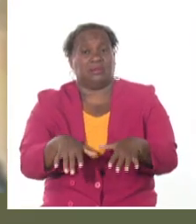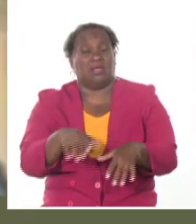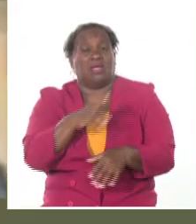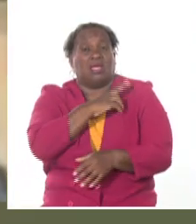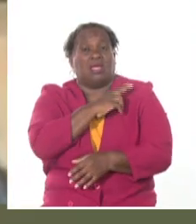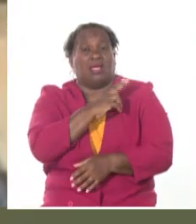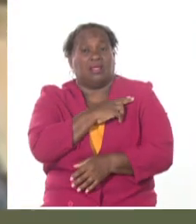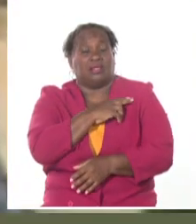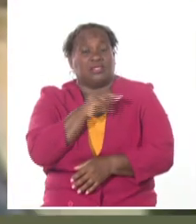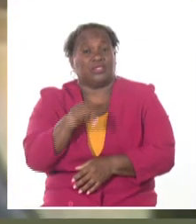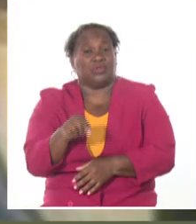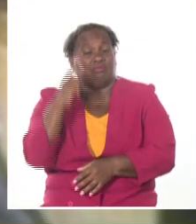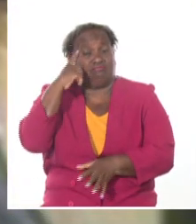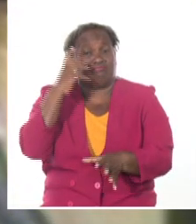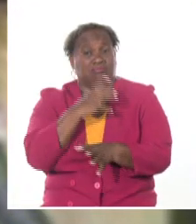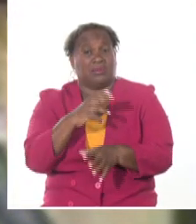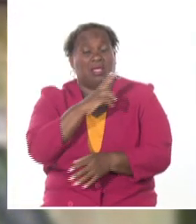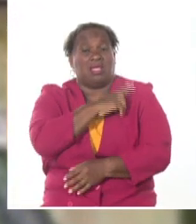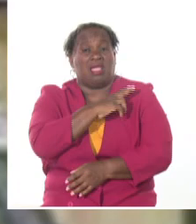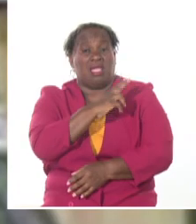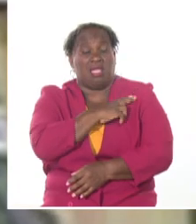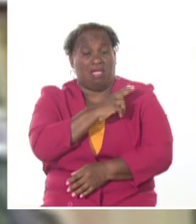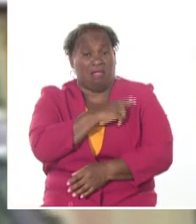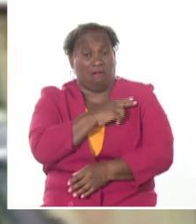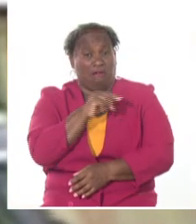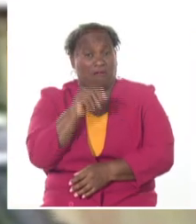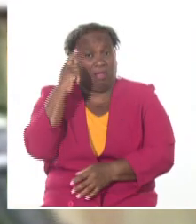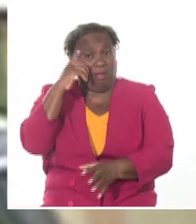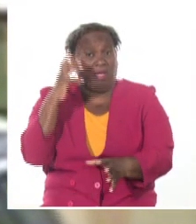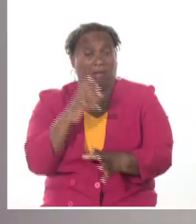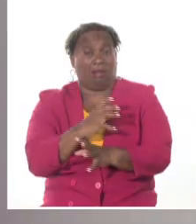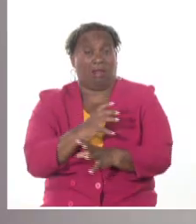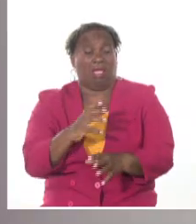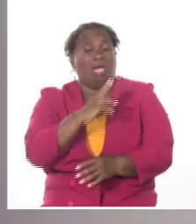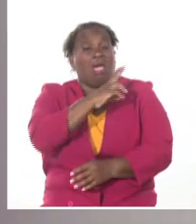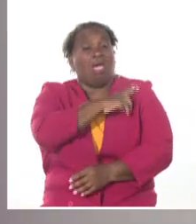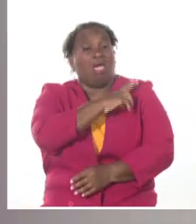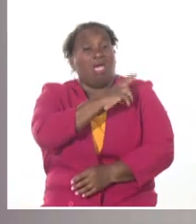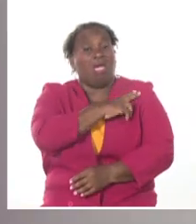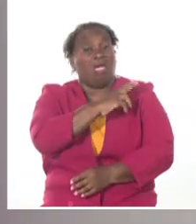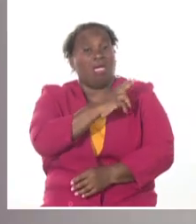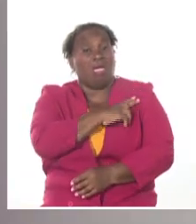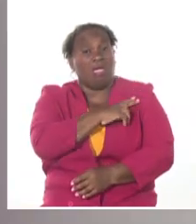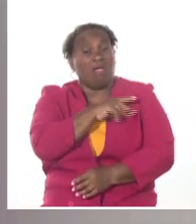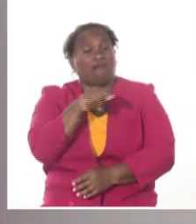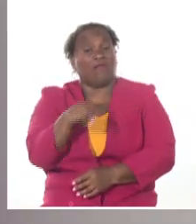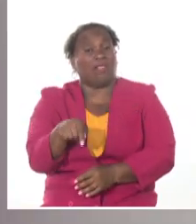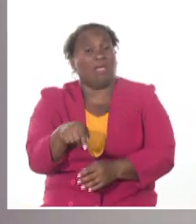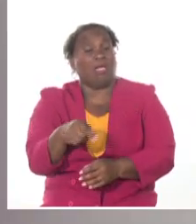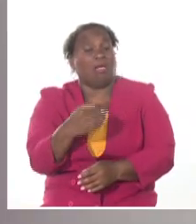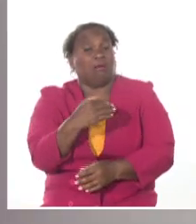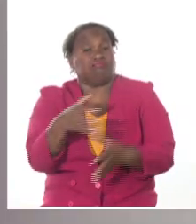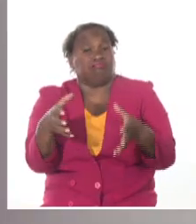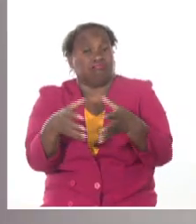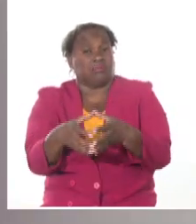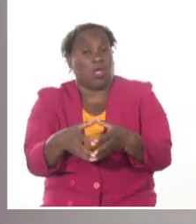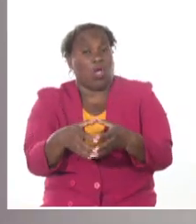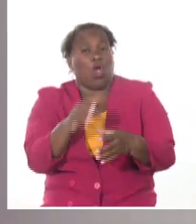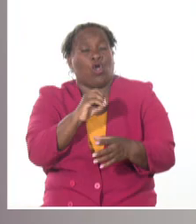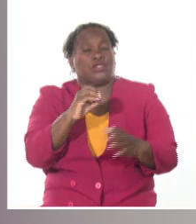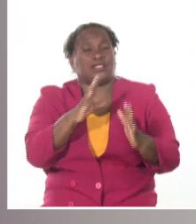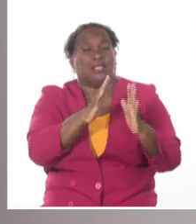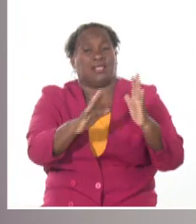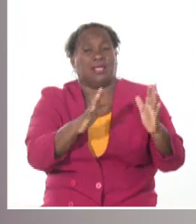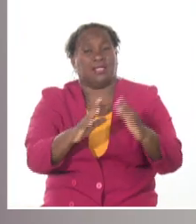ingeniería jefe del Estado Mayor de la jefatura de ingeniería jefe de la sección ingeniería del ejército occidental segundo jefe y jefe de la